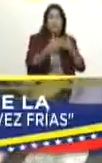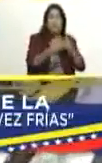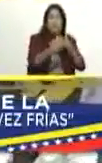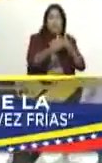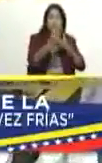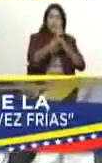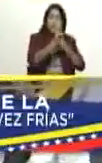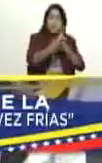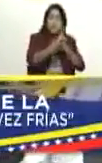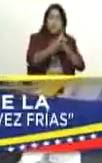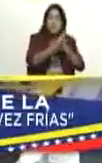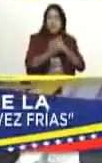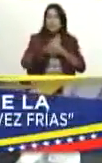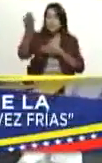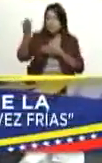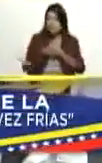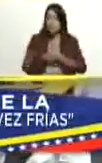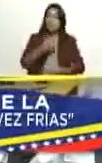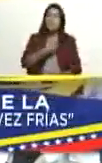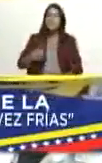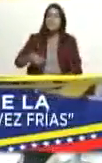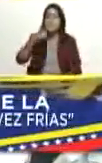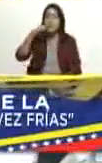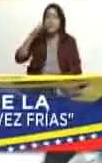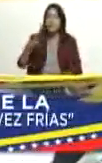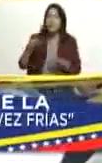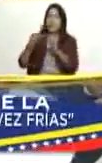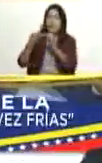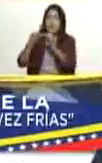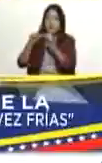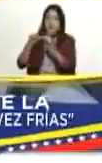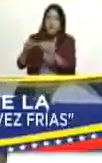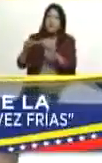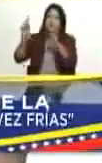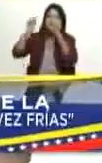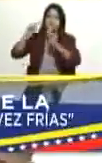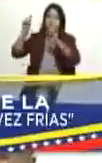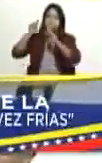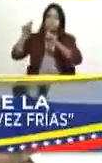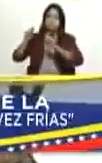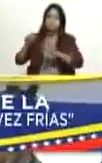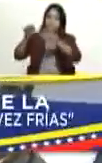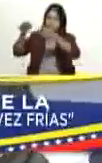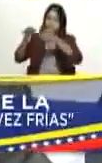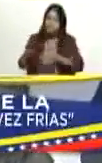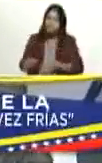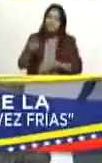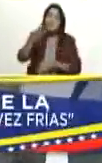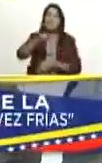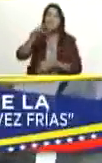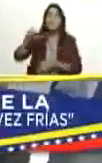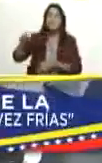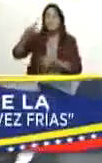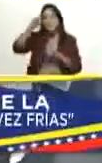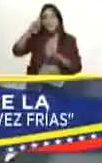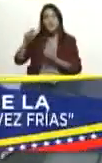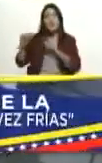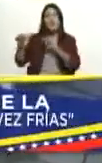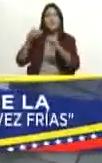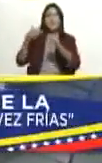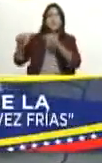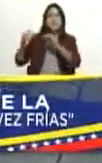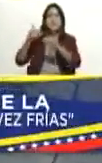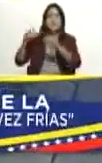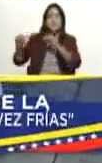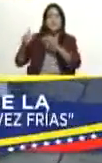coercitivas, usted sigue promoviendo la formación de calidad a profesionales con ética,